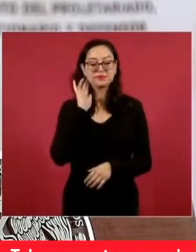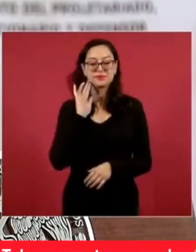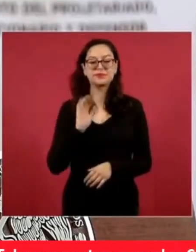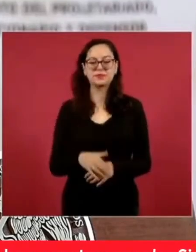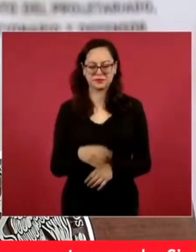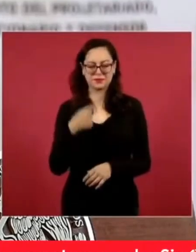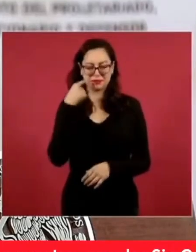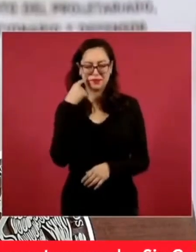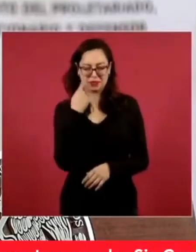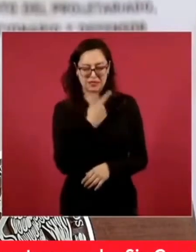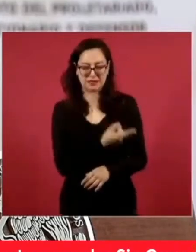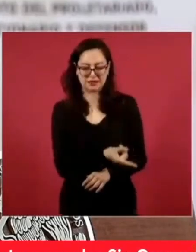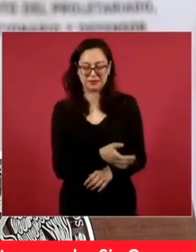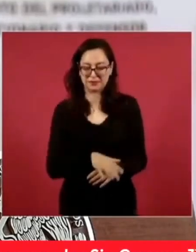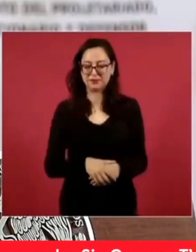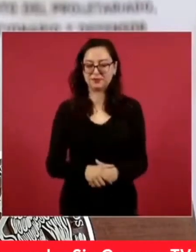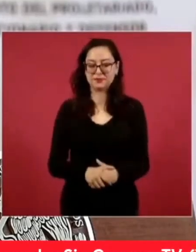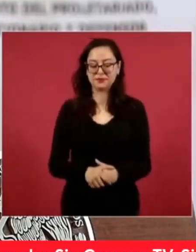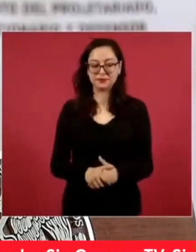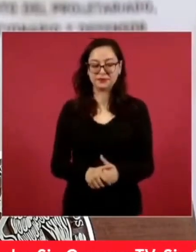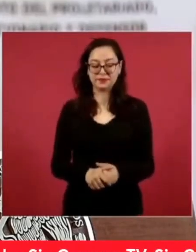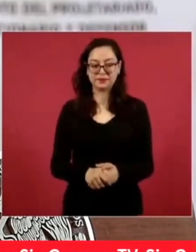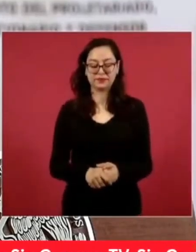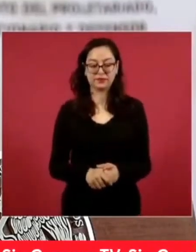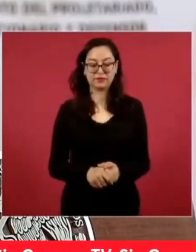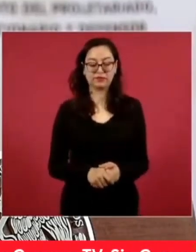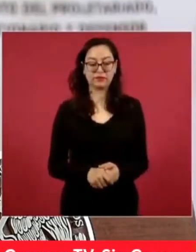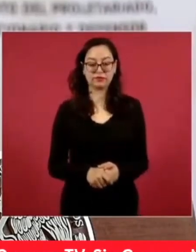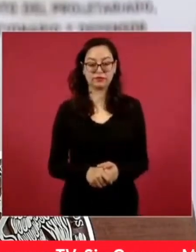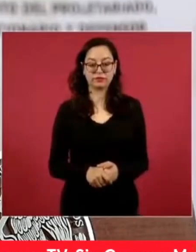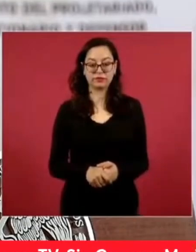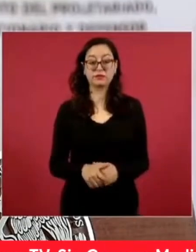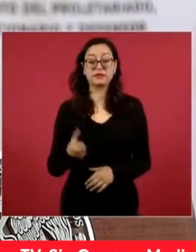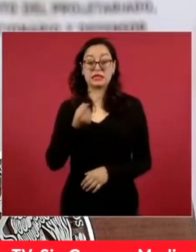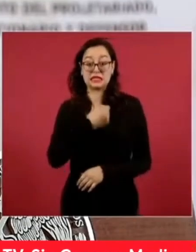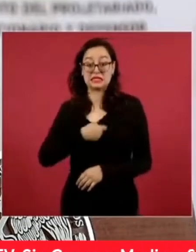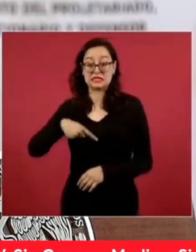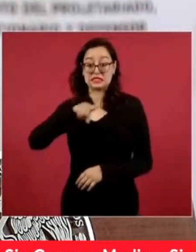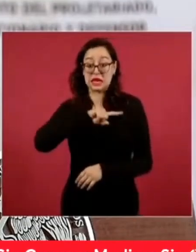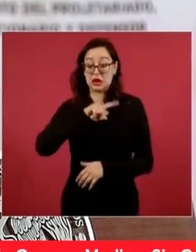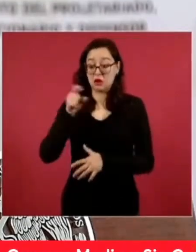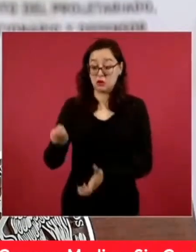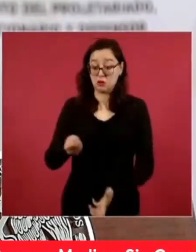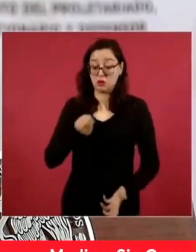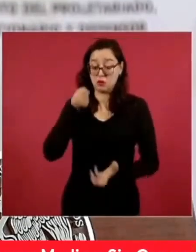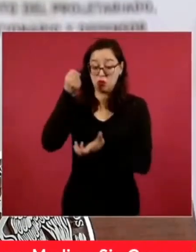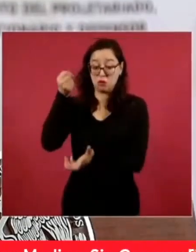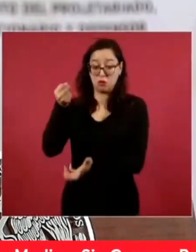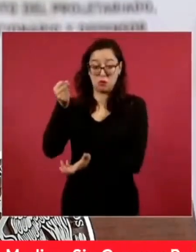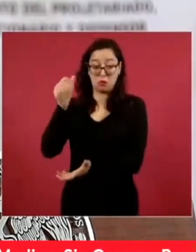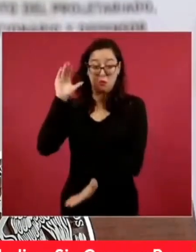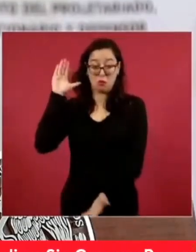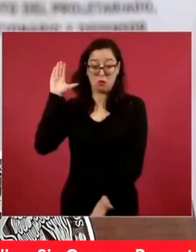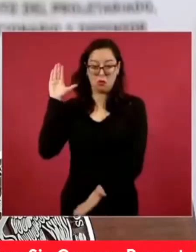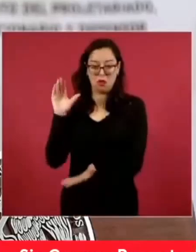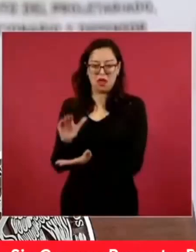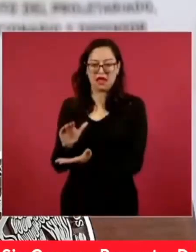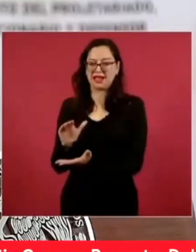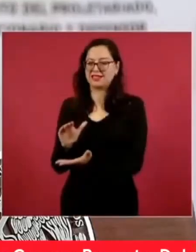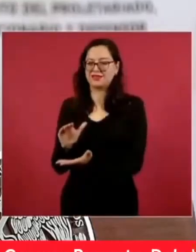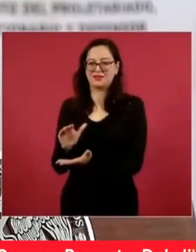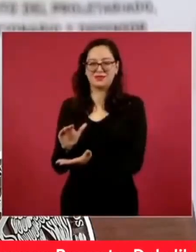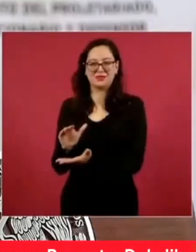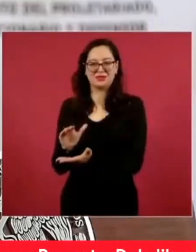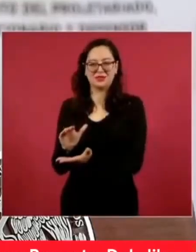vamos a ver qué dijeron. Falso que el presupuesto en salud se redujo para aumentar el presupuesto de bienestar. Miren, esta es una